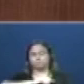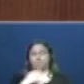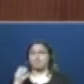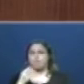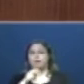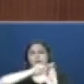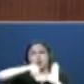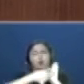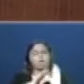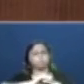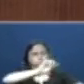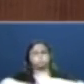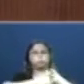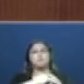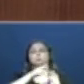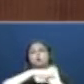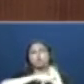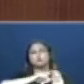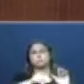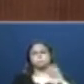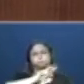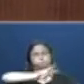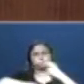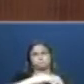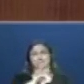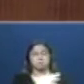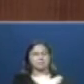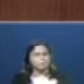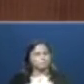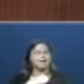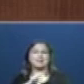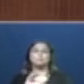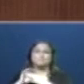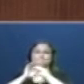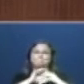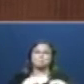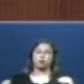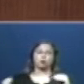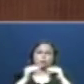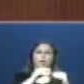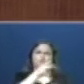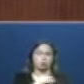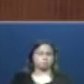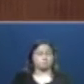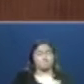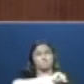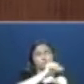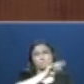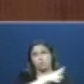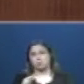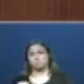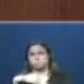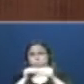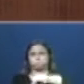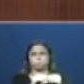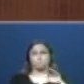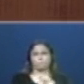su normativa de desarrollo que siguen apostando por el equilibrio y convivencia entre los distintos formatos el plan de comercialización